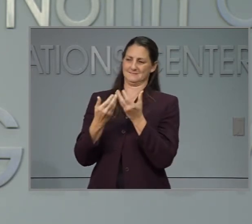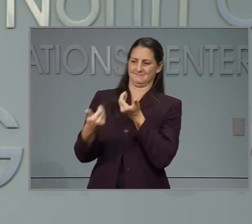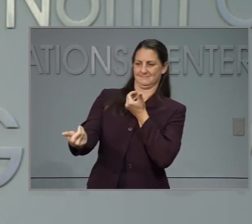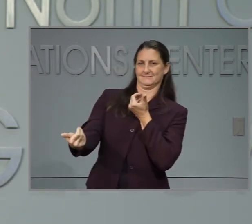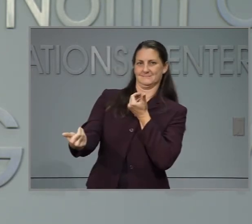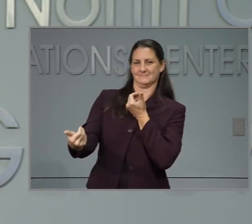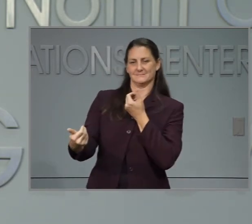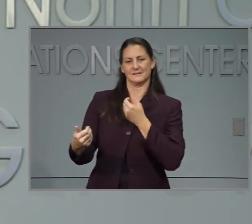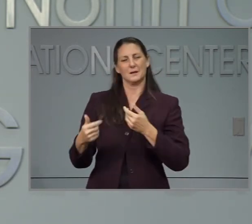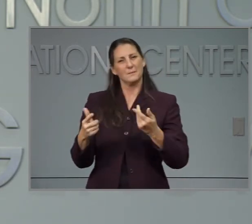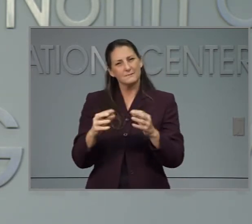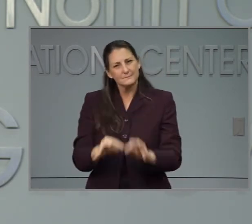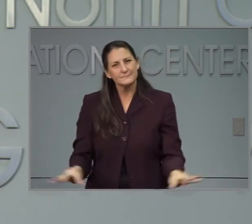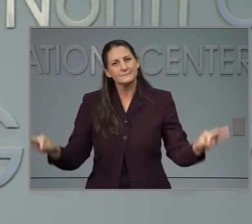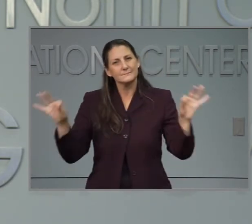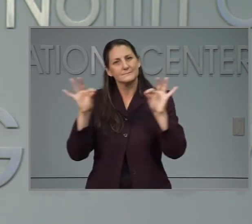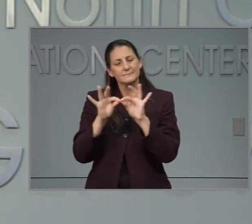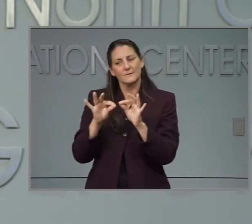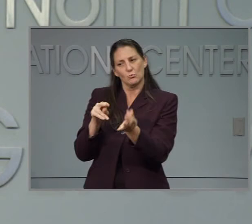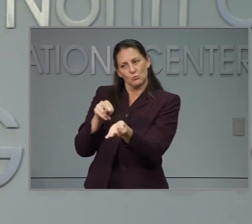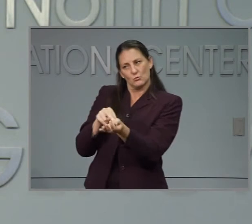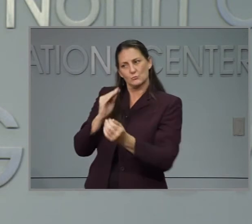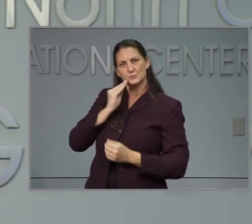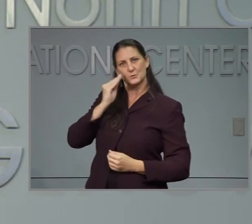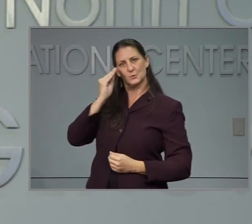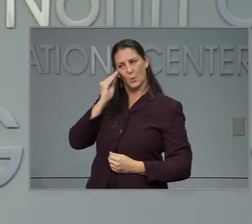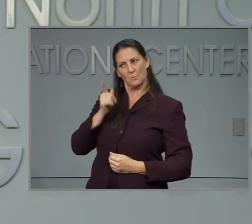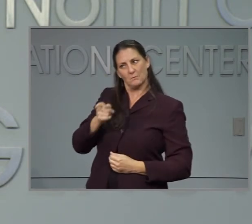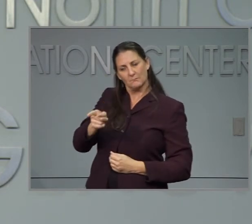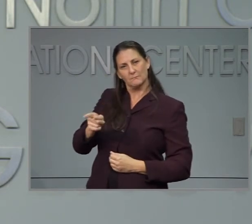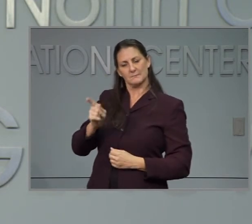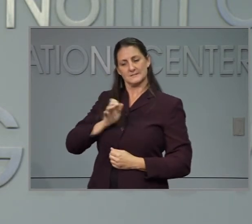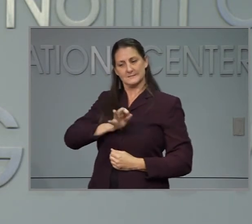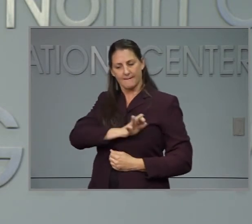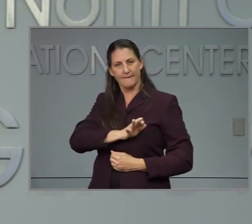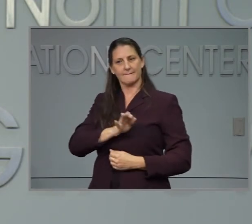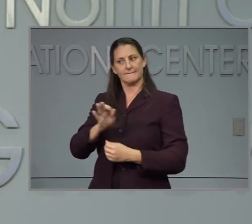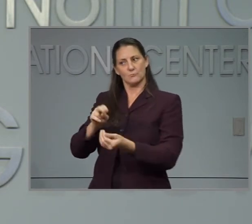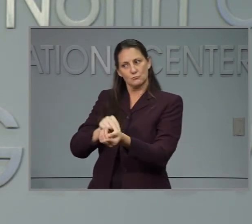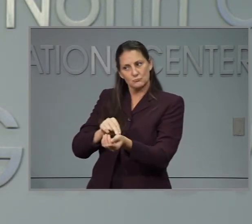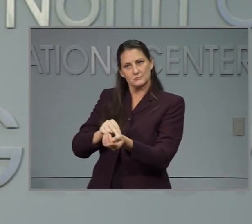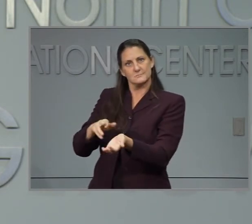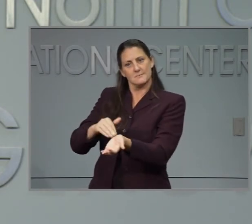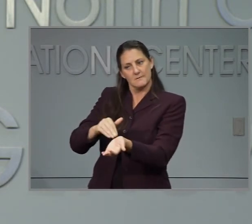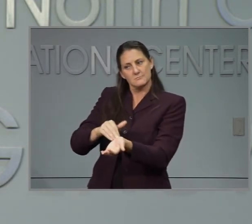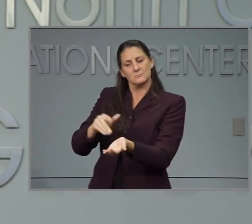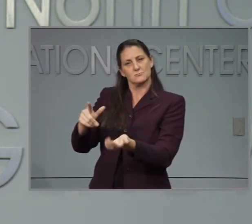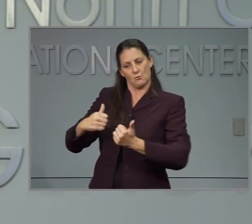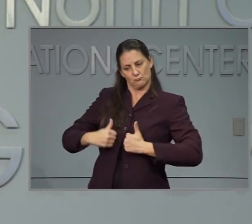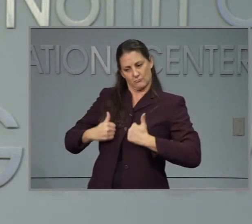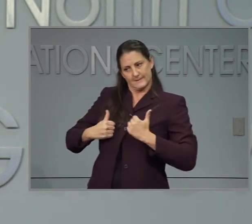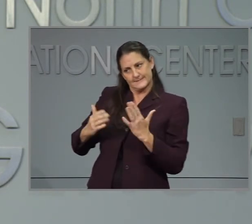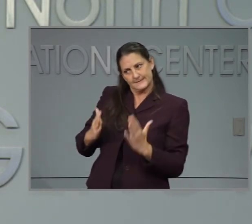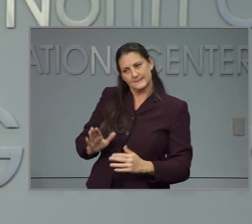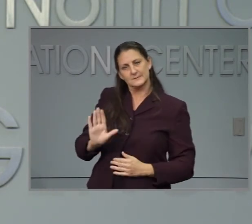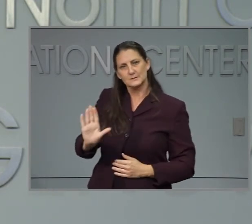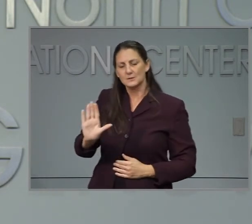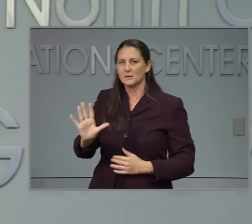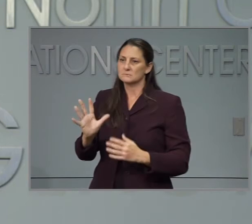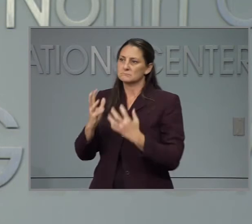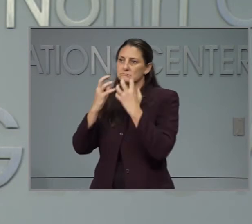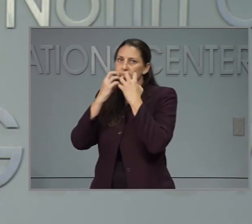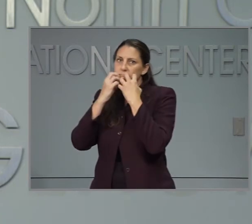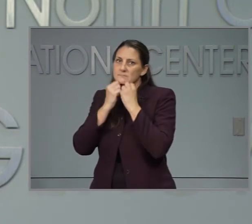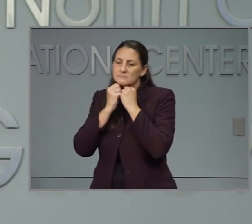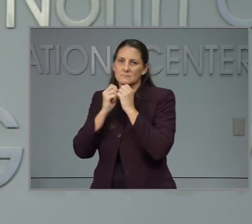residentes de los asilos y al personal que trabaja ahí de este virus. La doctora Cohen va a delinear